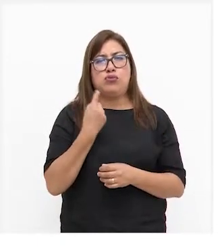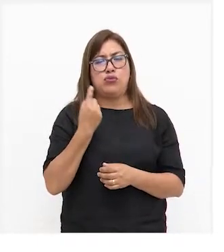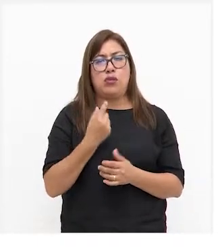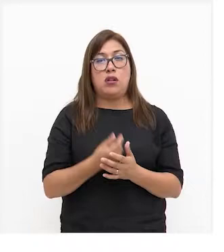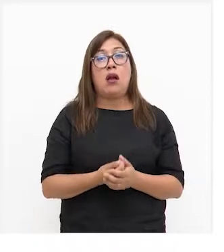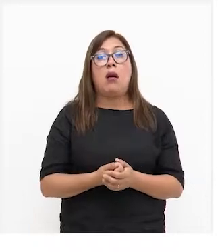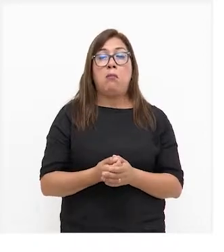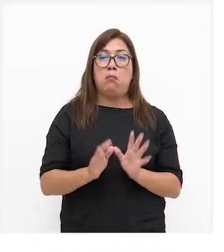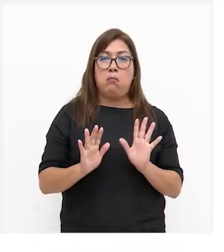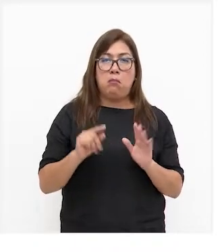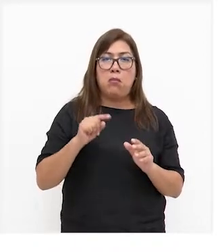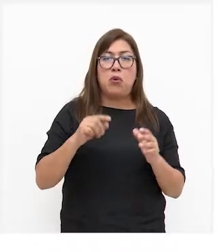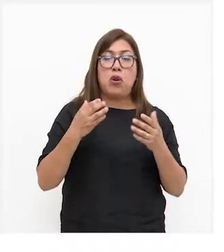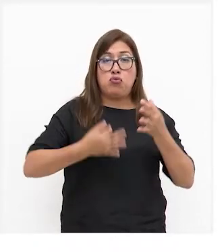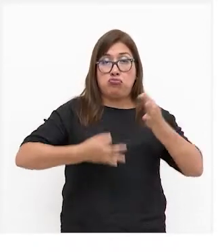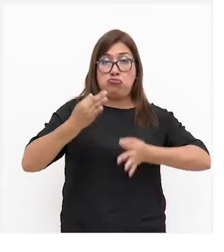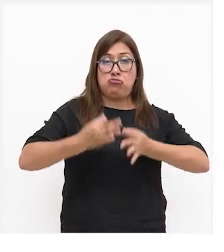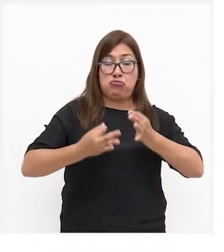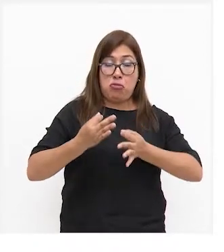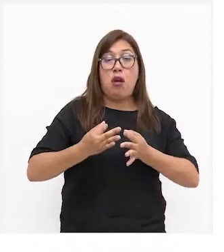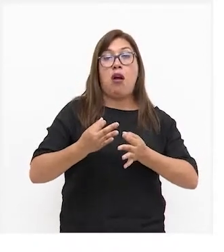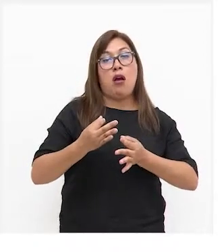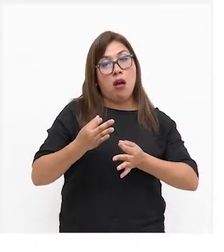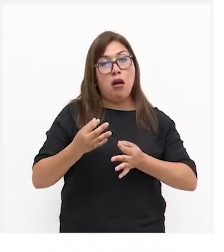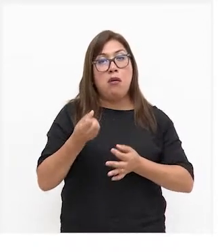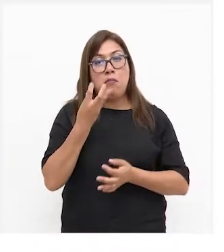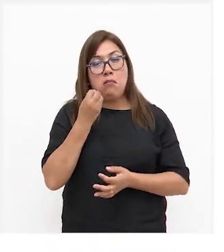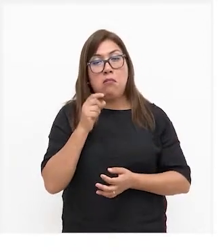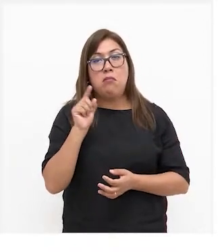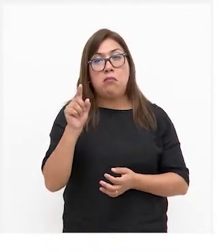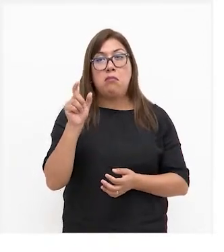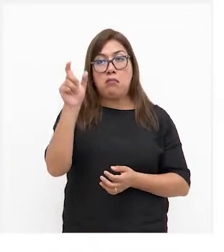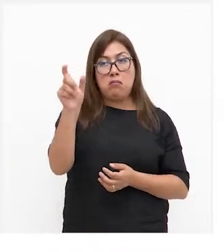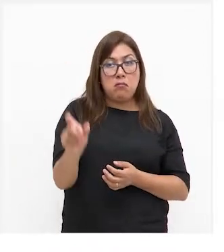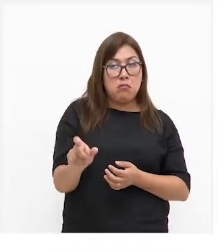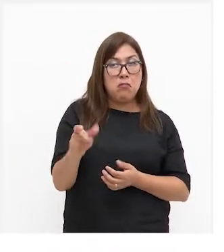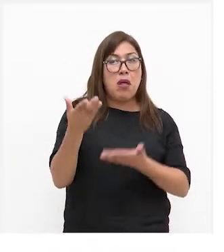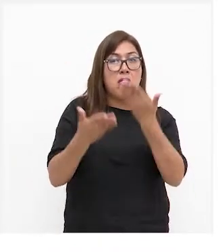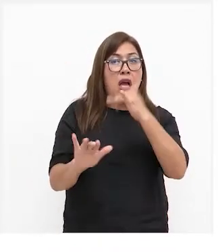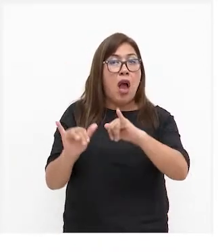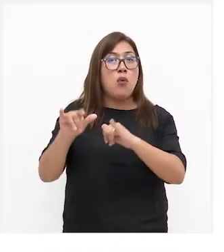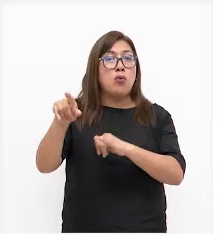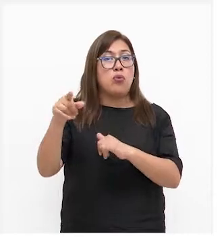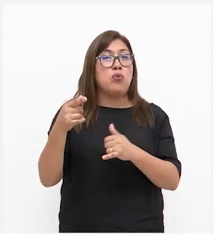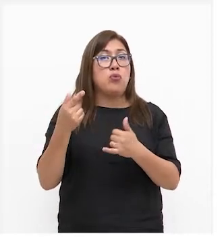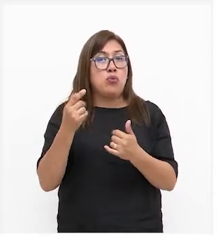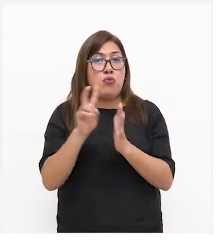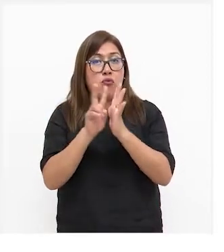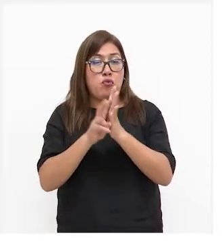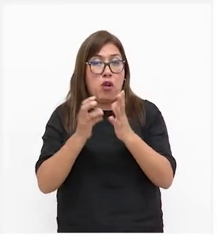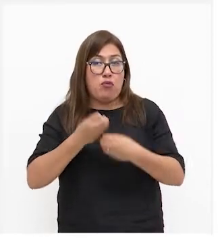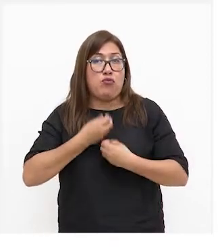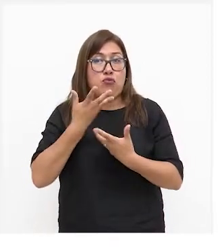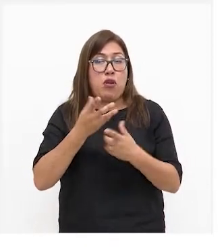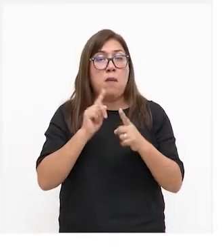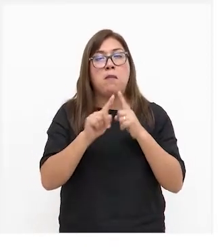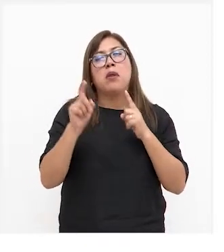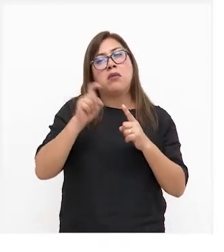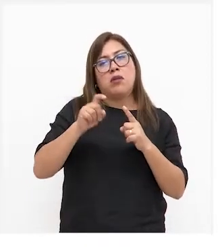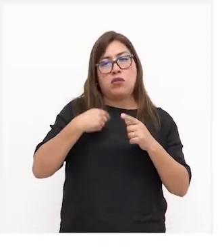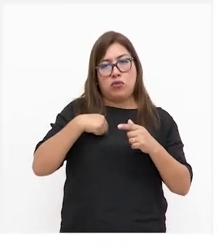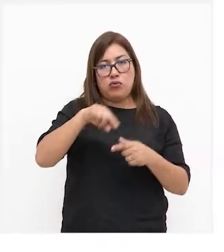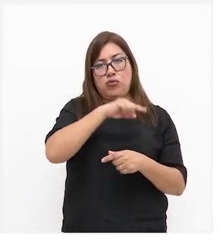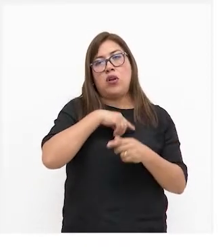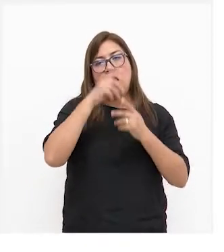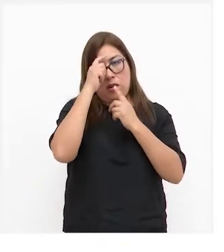el juzgado pueda considerar que la persona no podría manifestar voluntad frente al acto jurídico, deberá